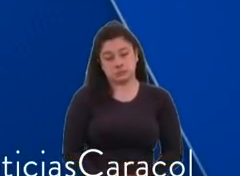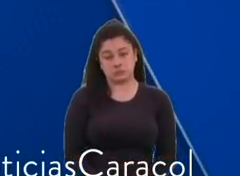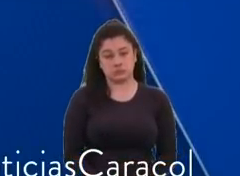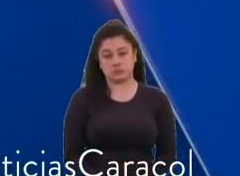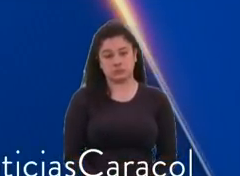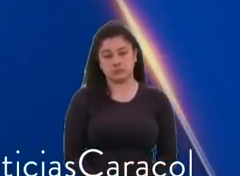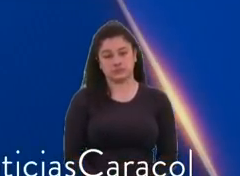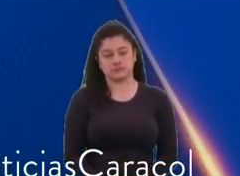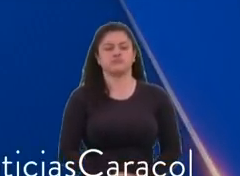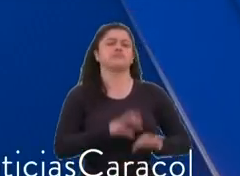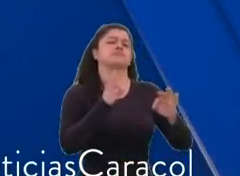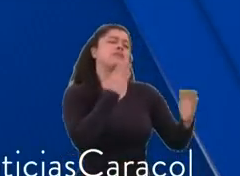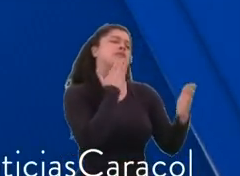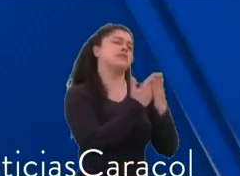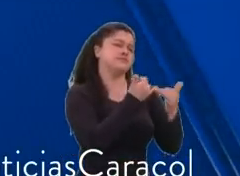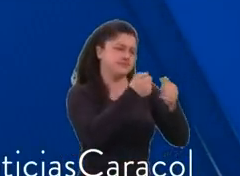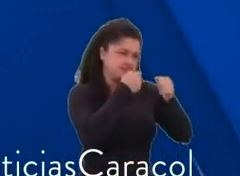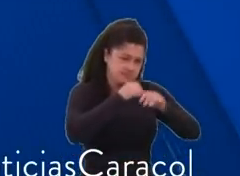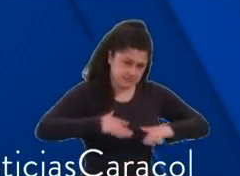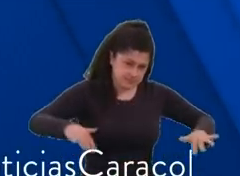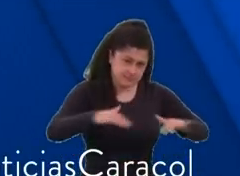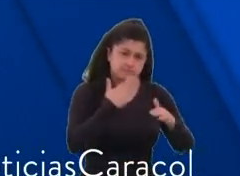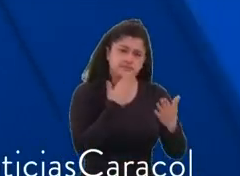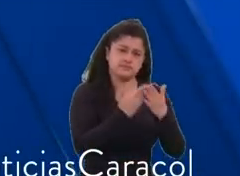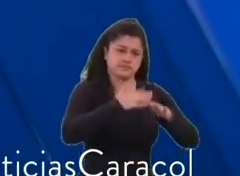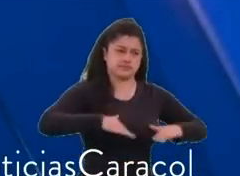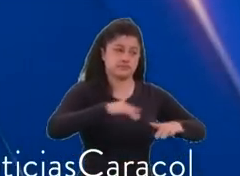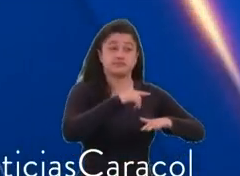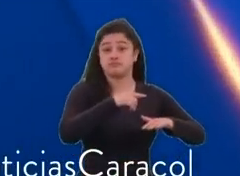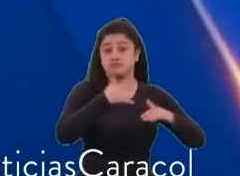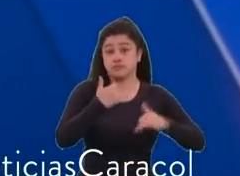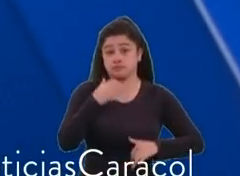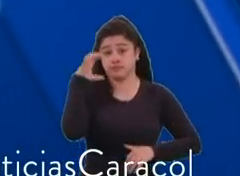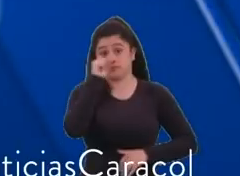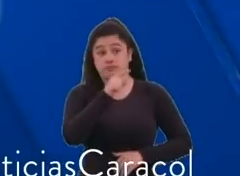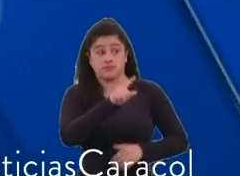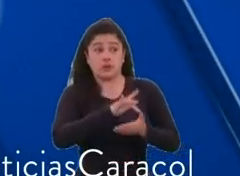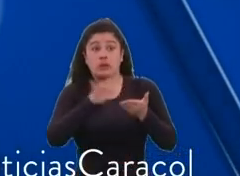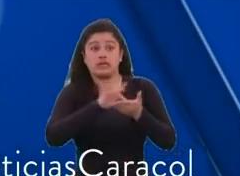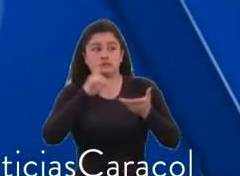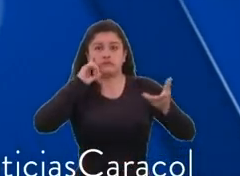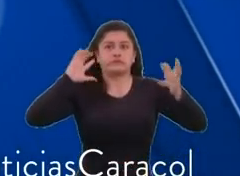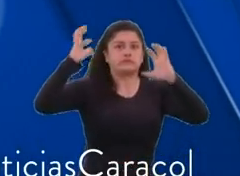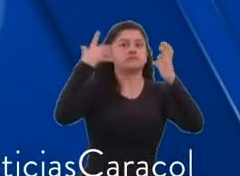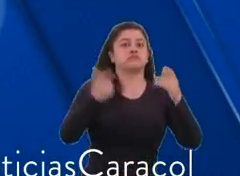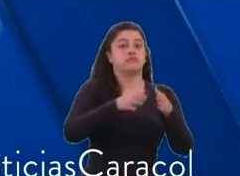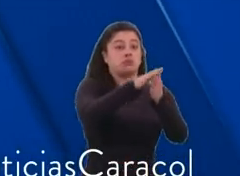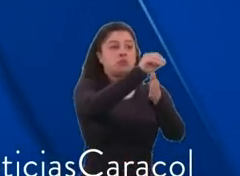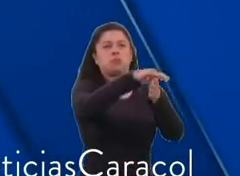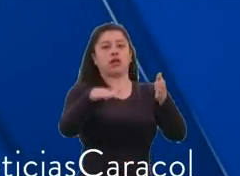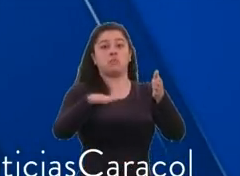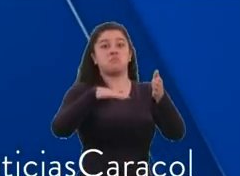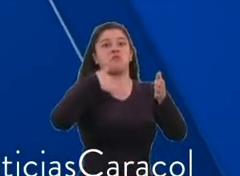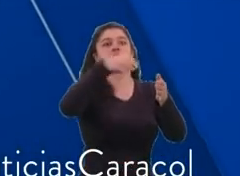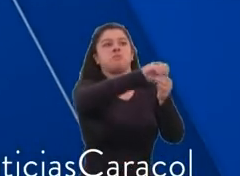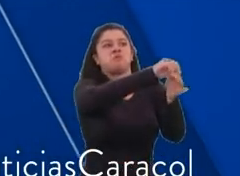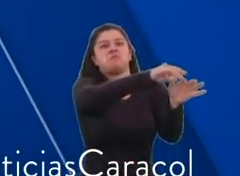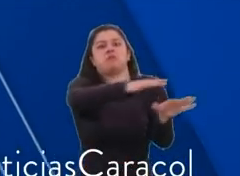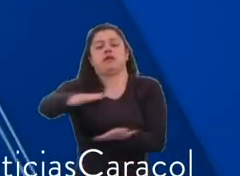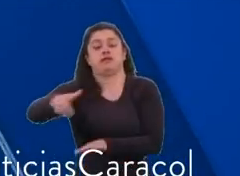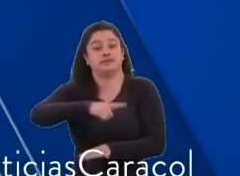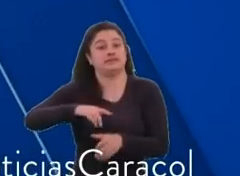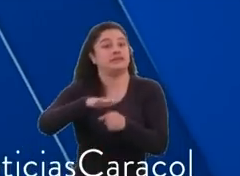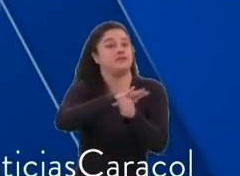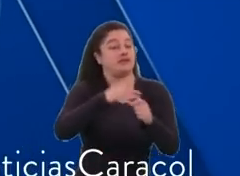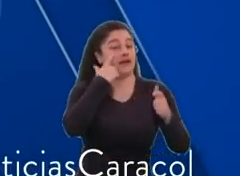La emergencia está planteada. Ya colapsaron las basuras, pero la situación de salubridad en el municipio de